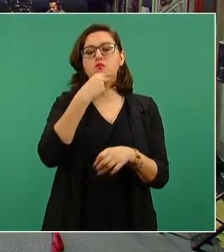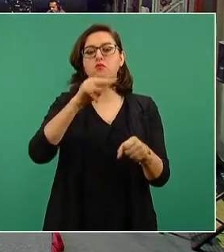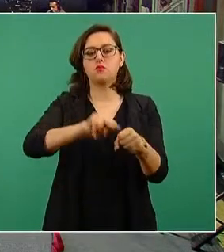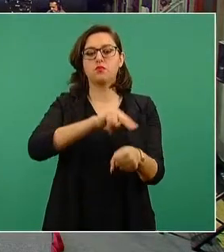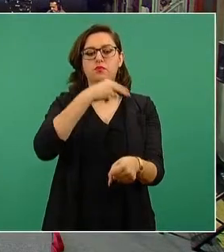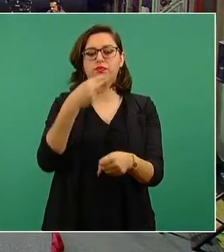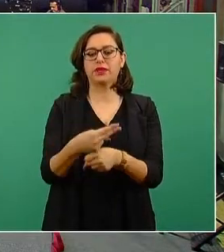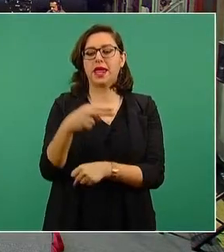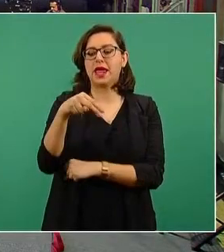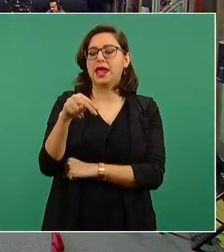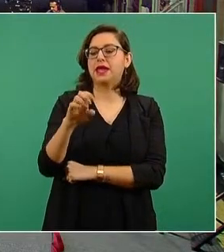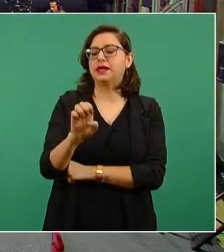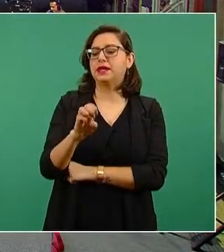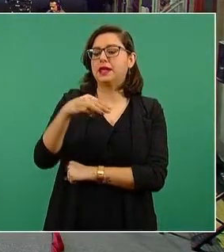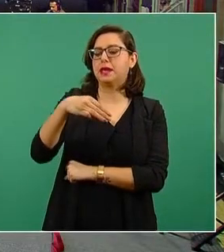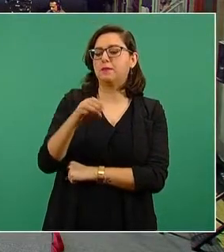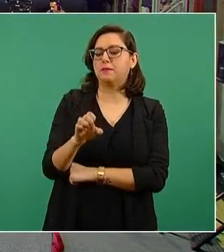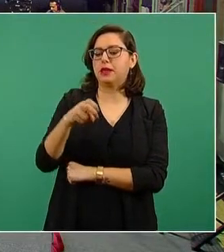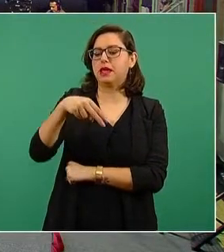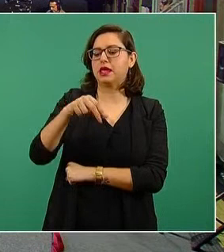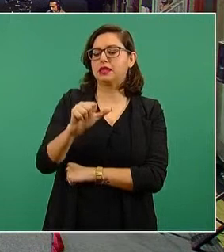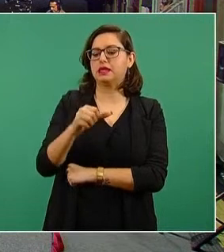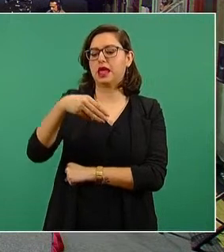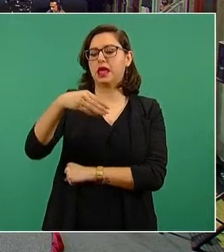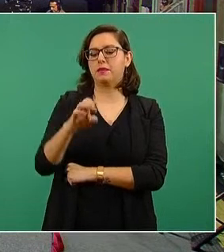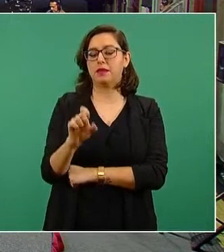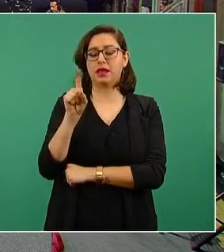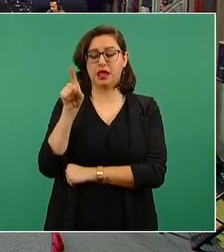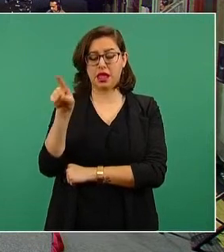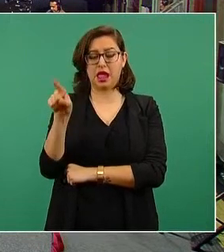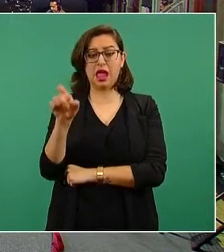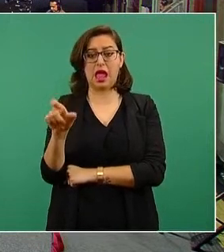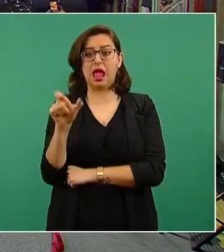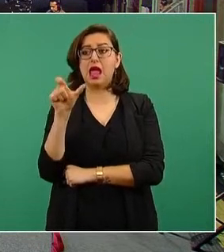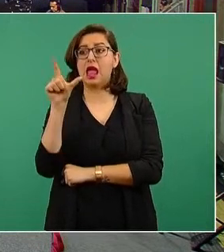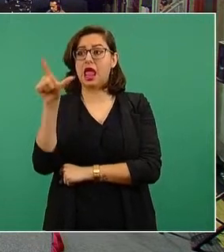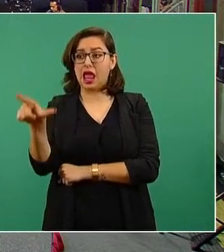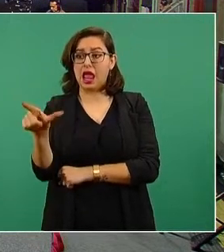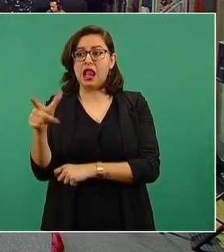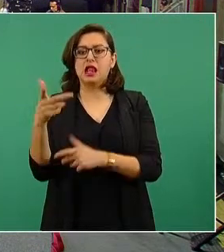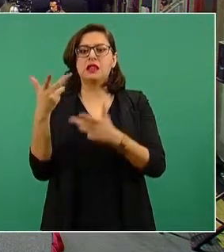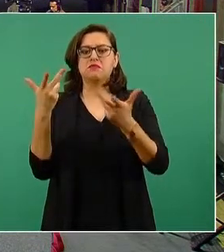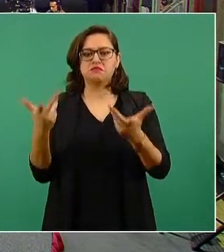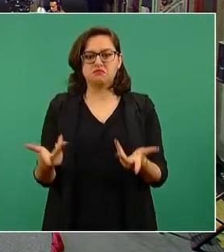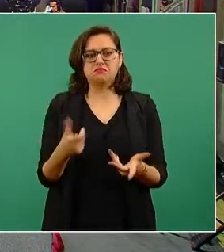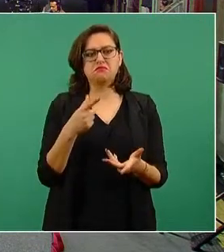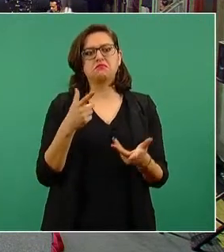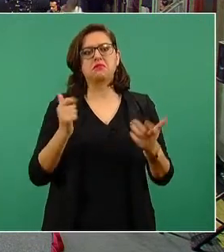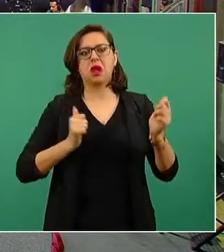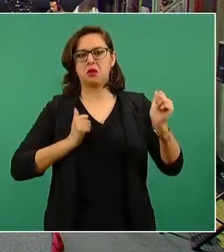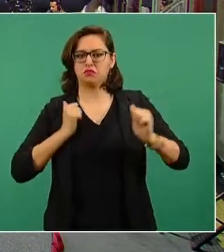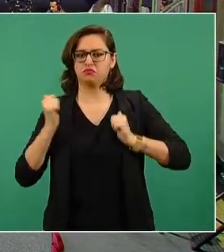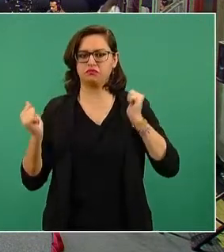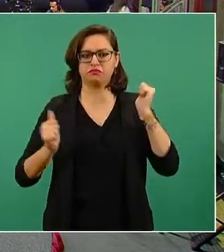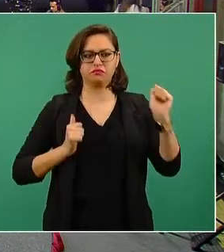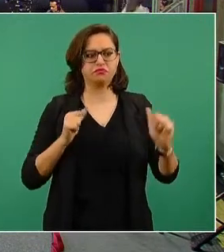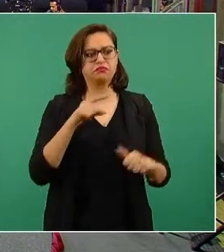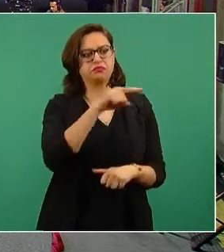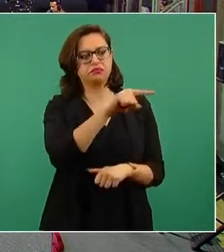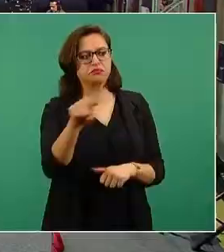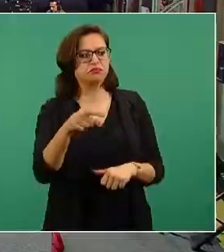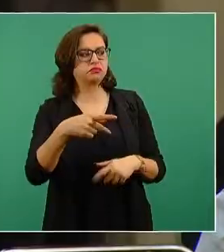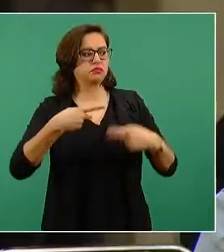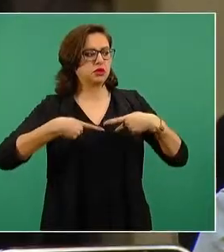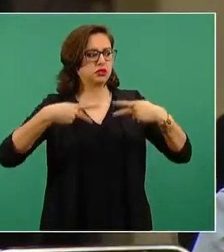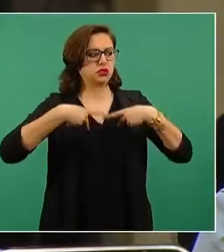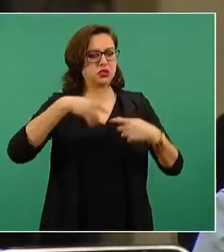apellido Nemename, que ha despojado a personas de la tercera edad de sus propiedades.